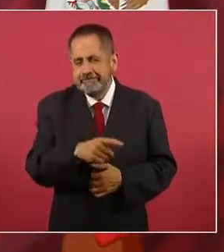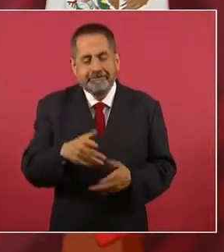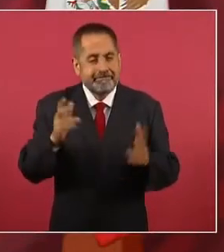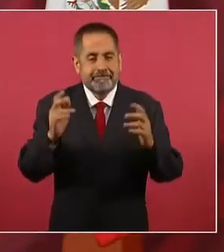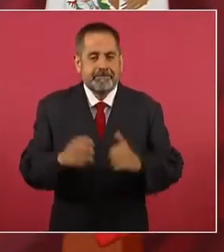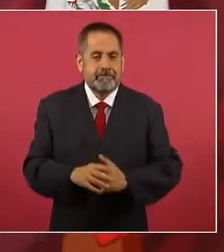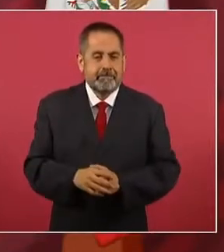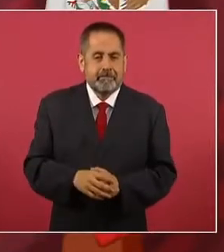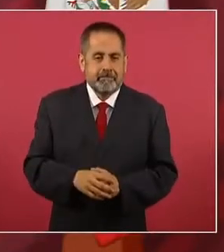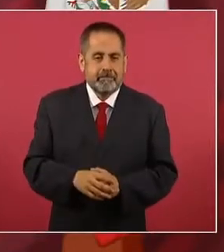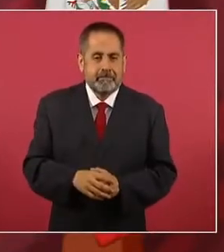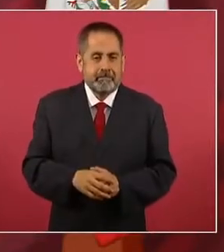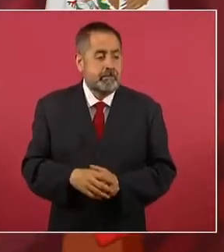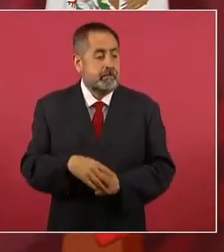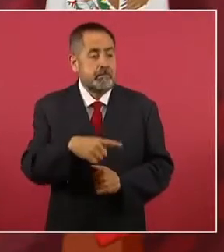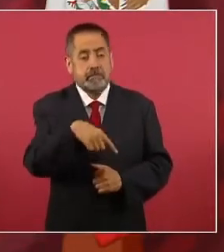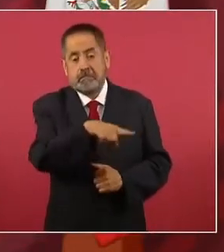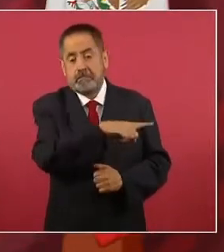Estos son aplaudidores